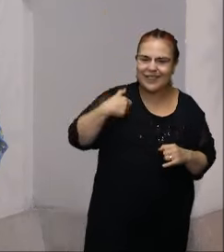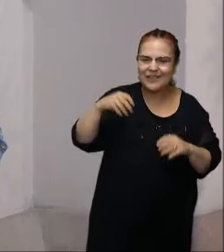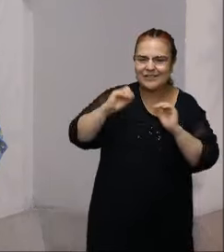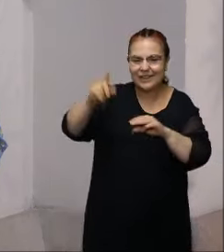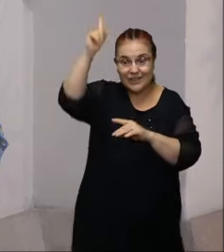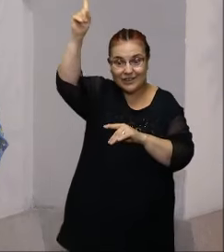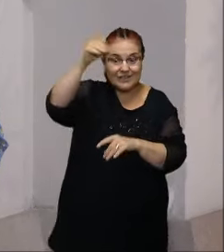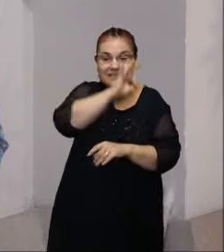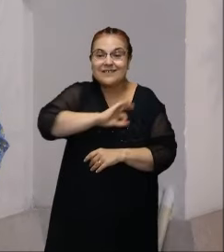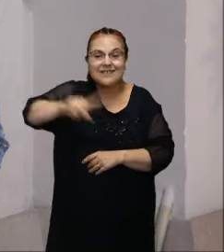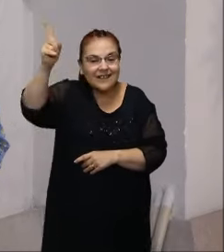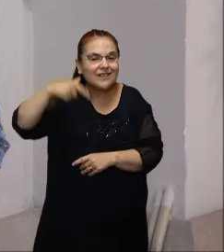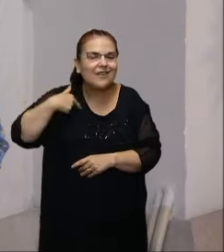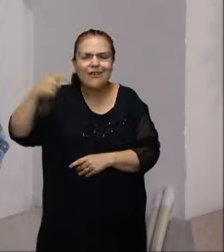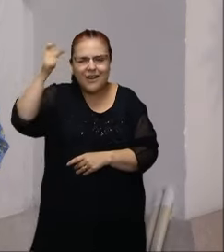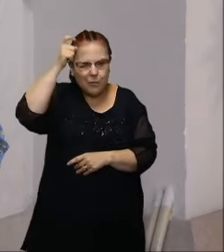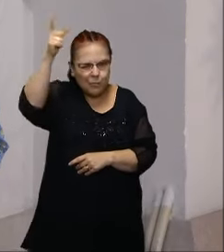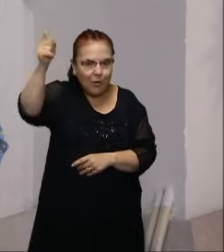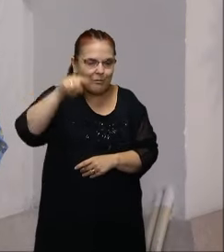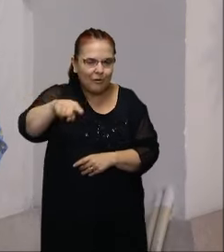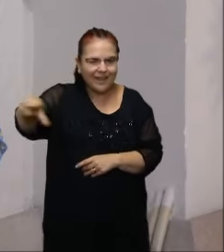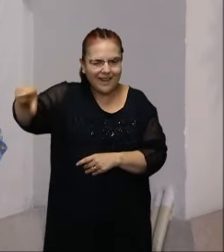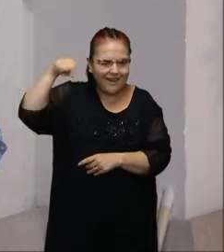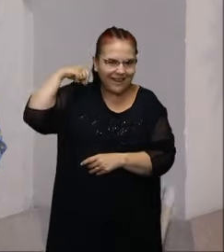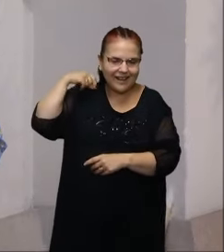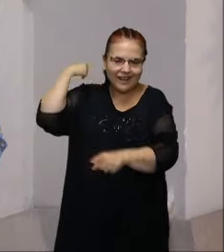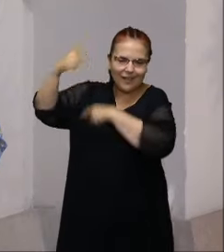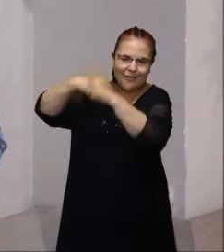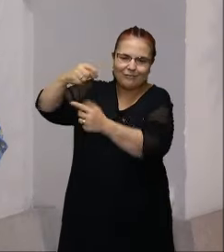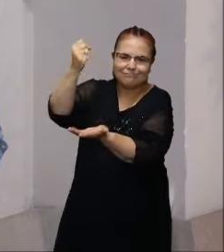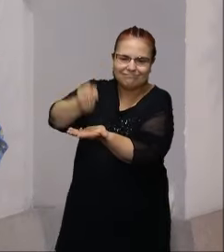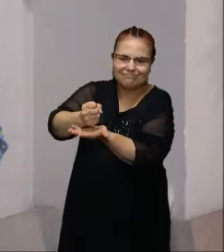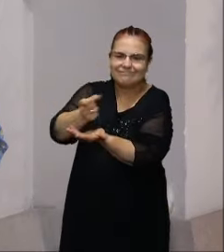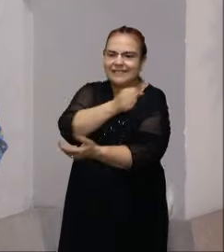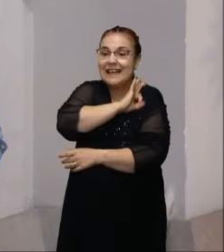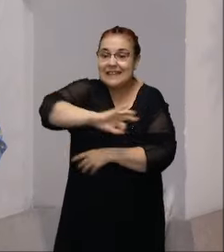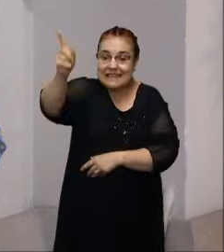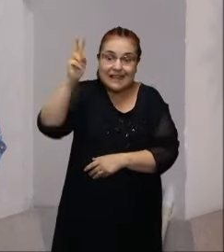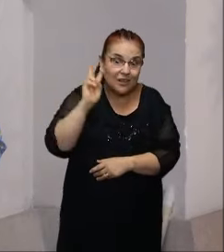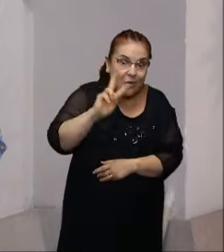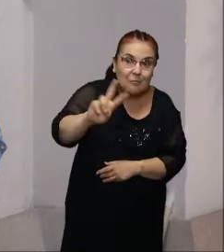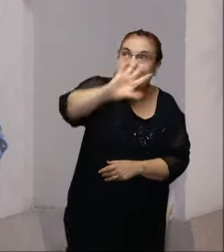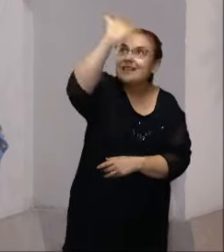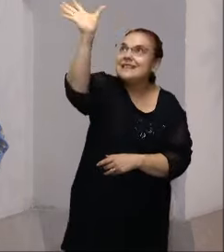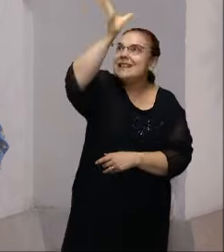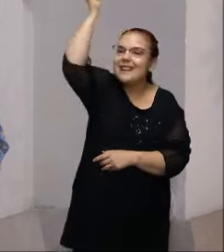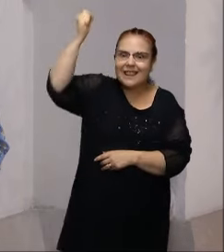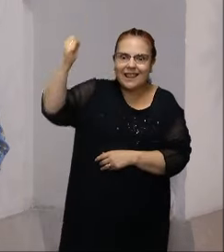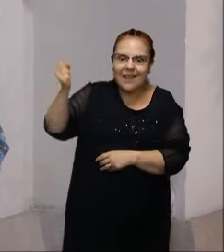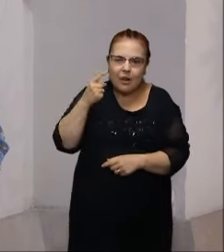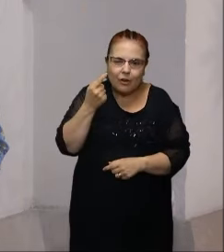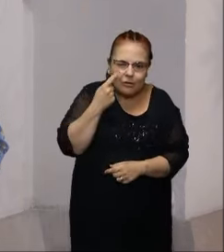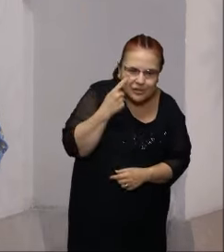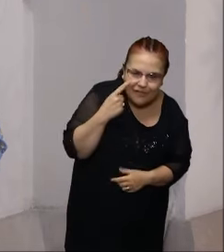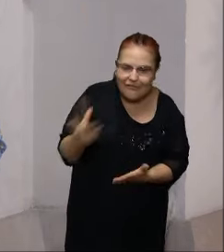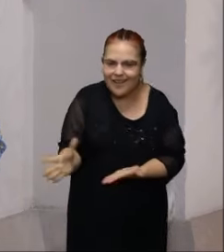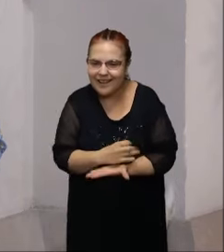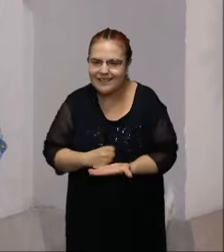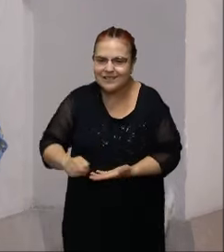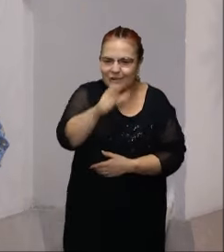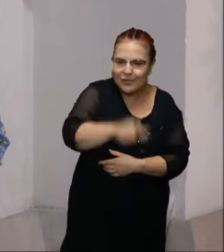el Señor, el pueblo que Él se escogió como heredad. El Señor mira desde el cielo, se fija en todos